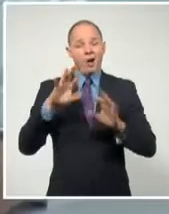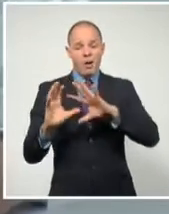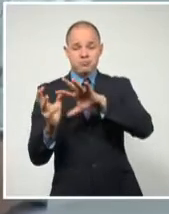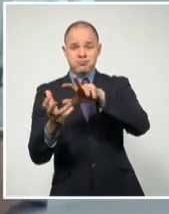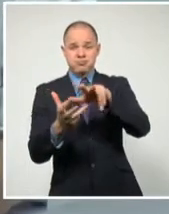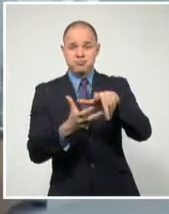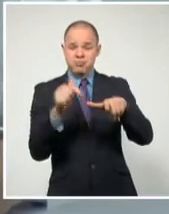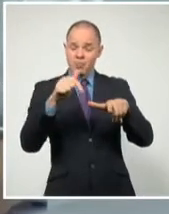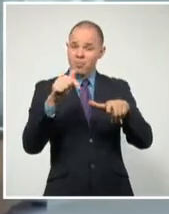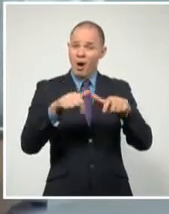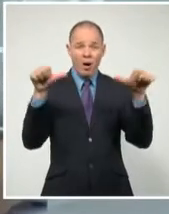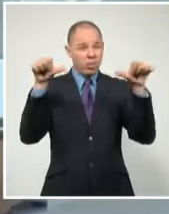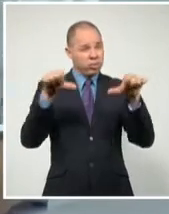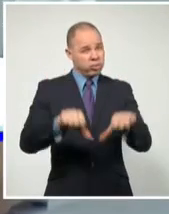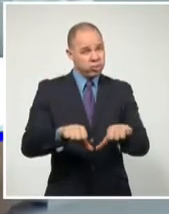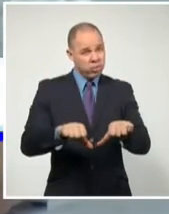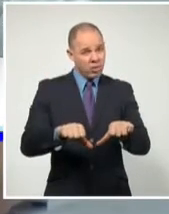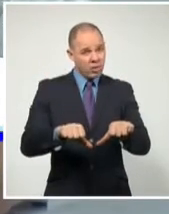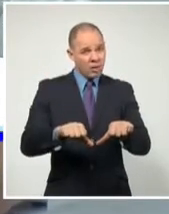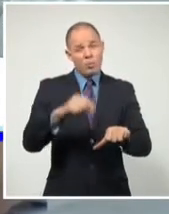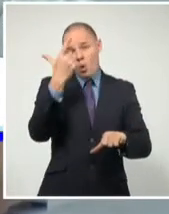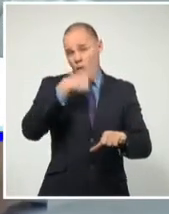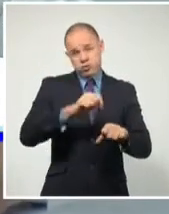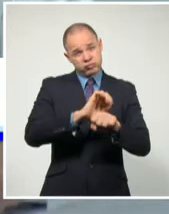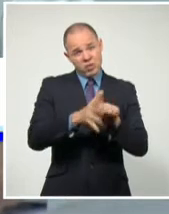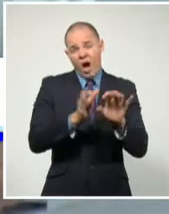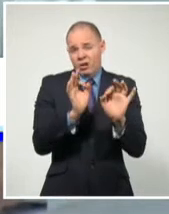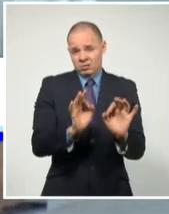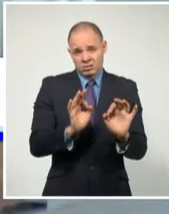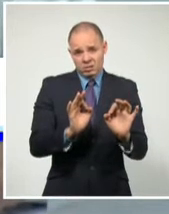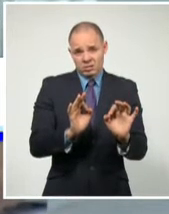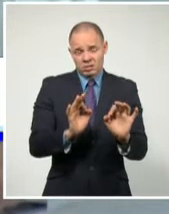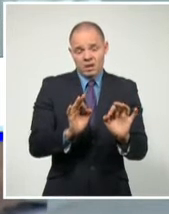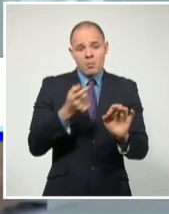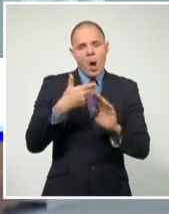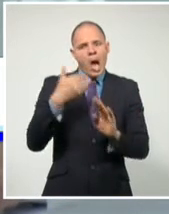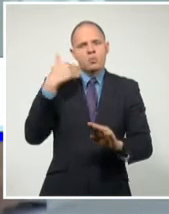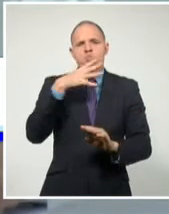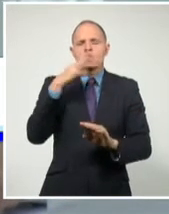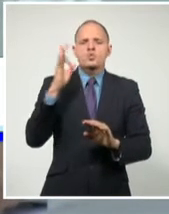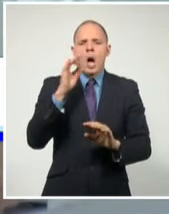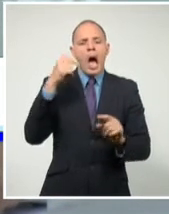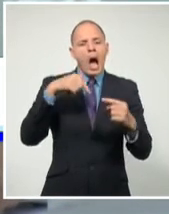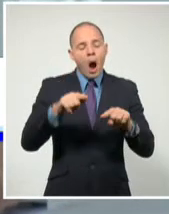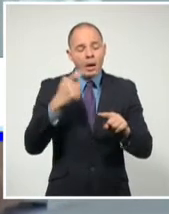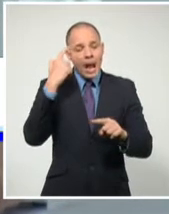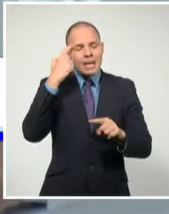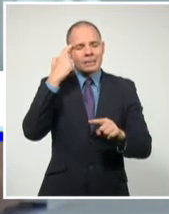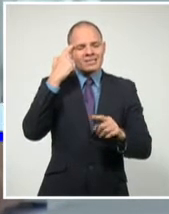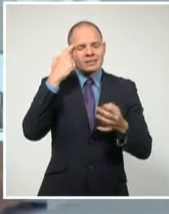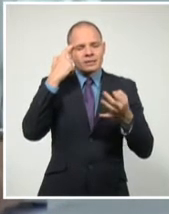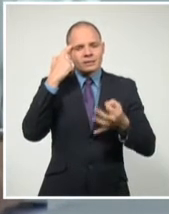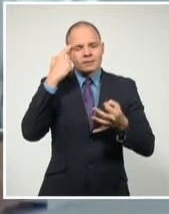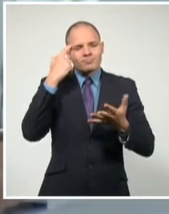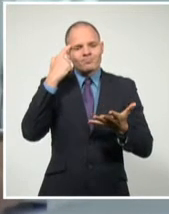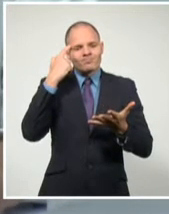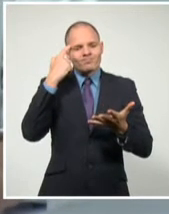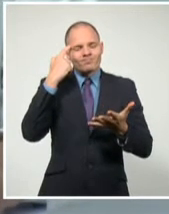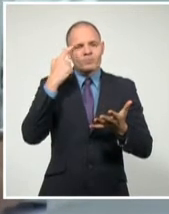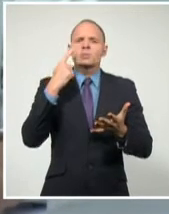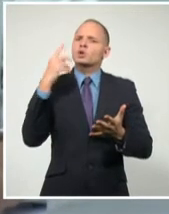pandemia. Es un reto y un desafío inédito y que está planteando que existirá